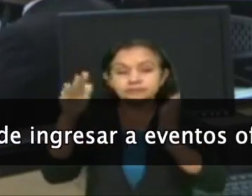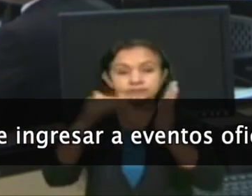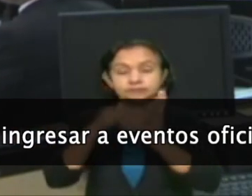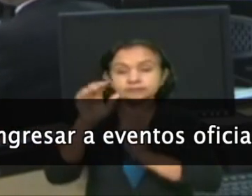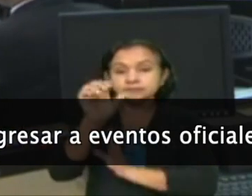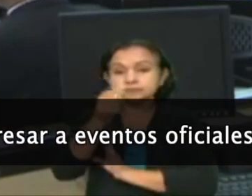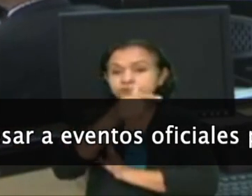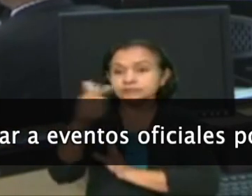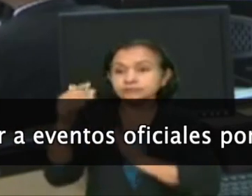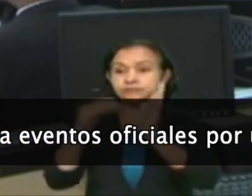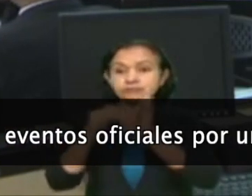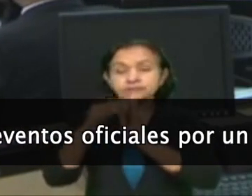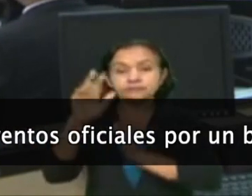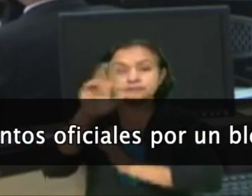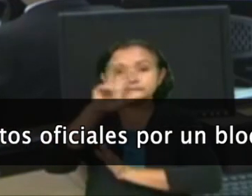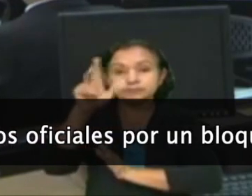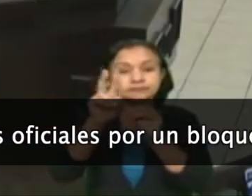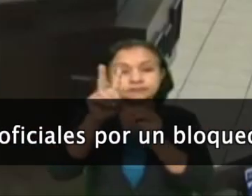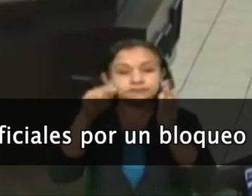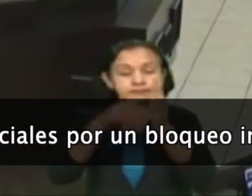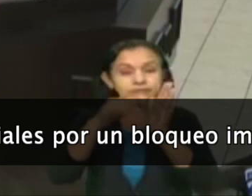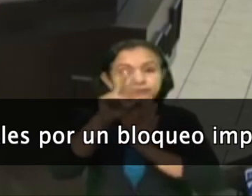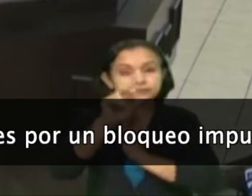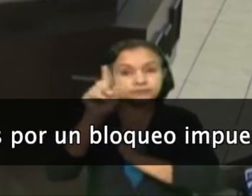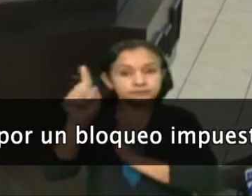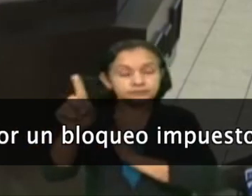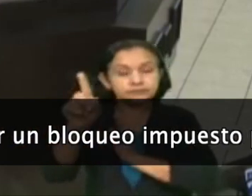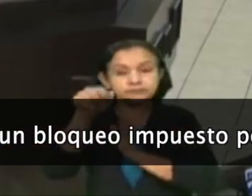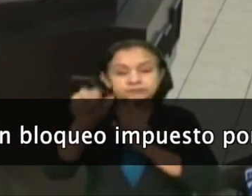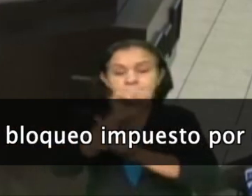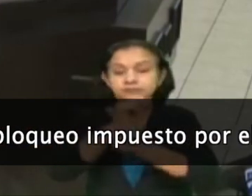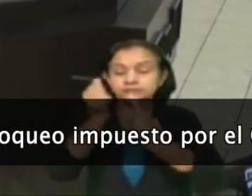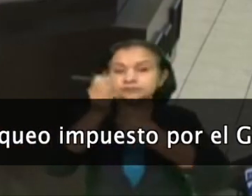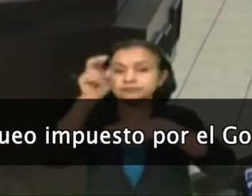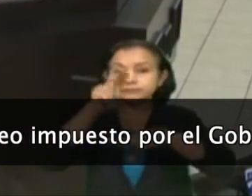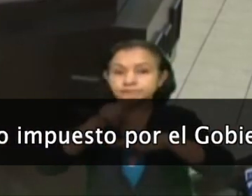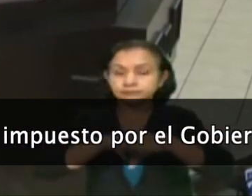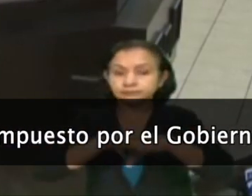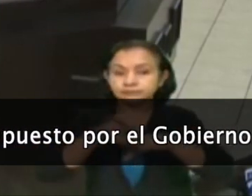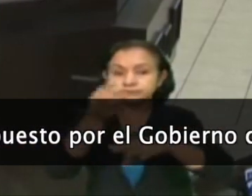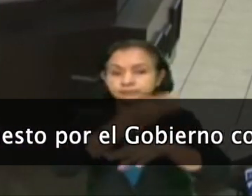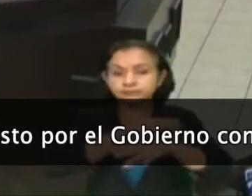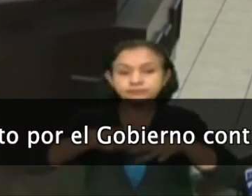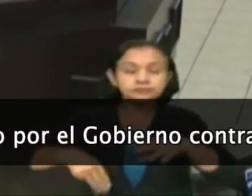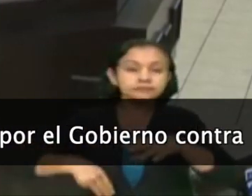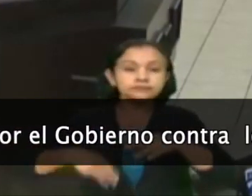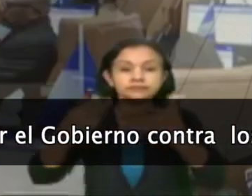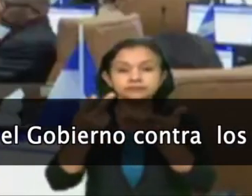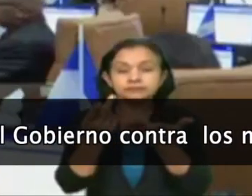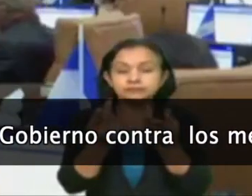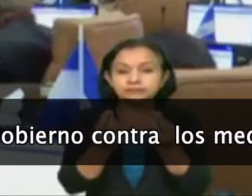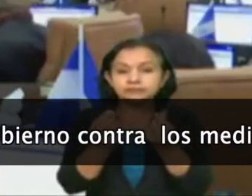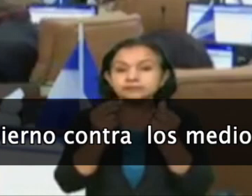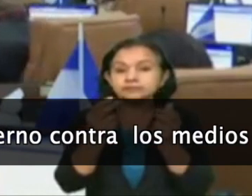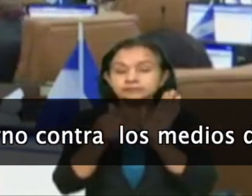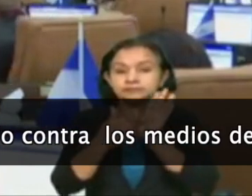se extendió justificando el déficit y decrecimiento de la economía, acusando a la pandemia del COVID-19 y las protestas sociales